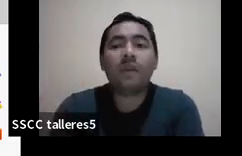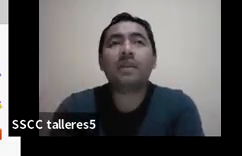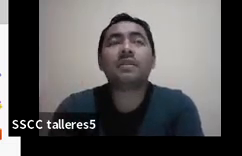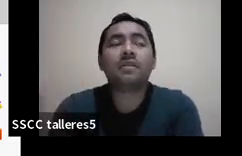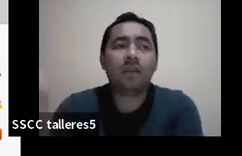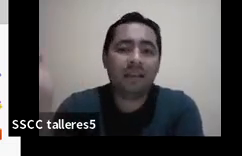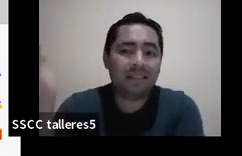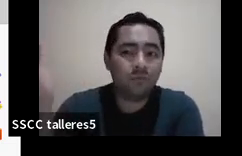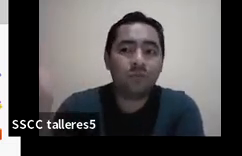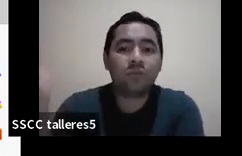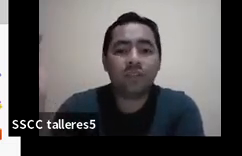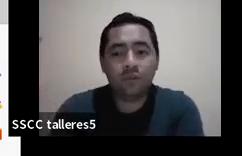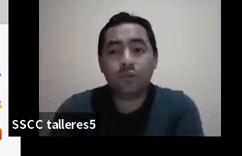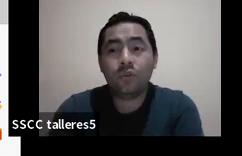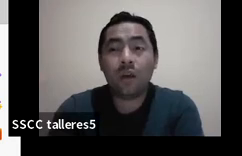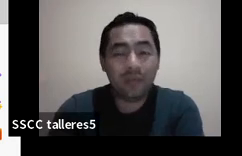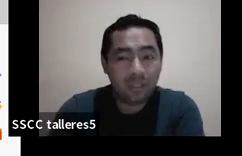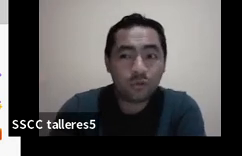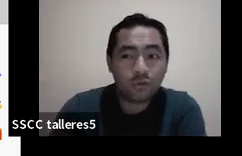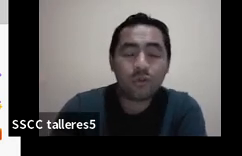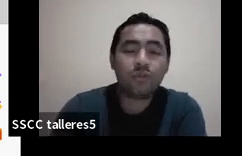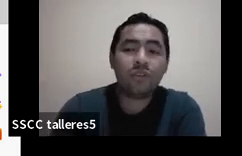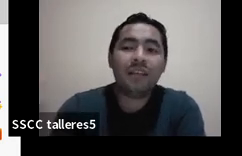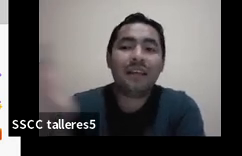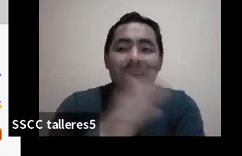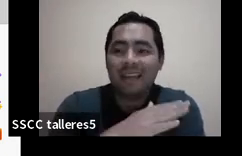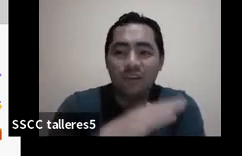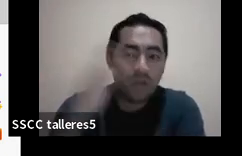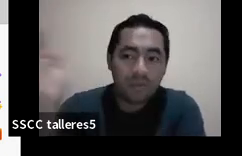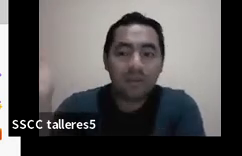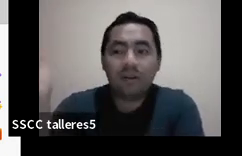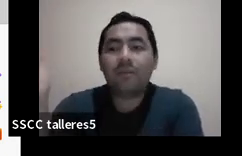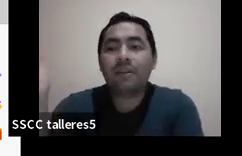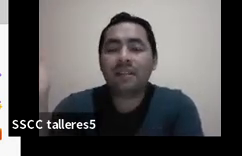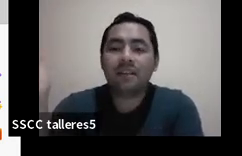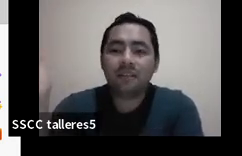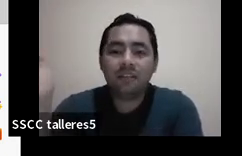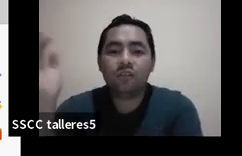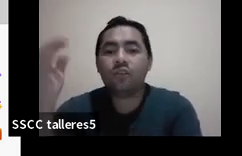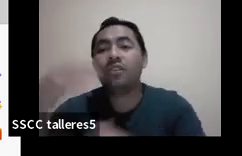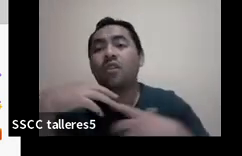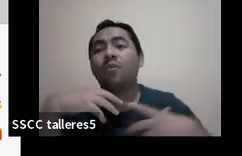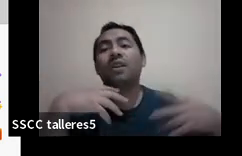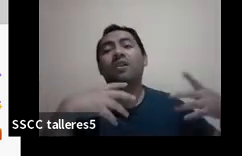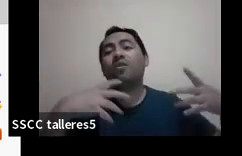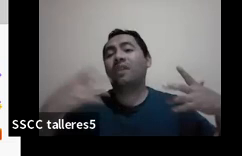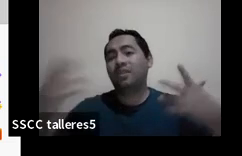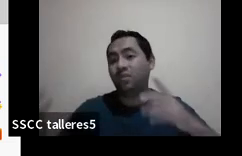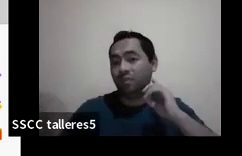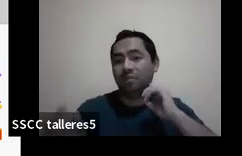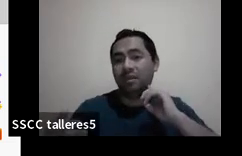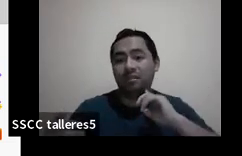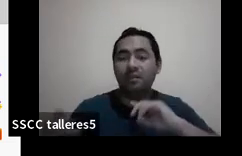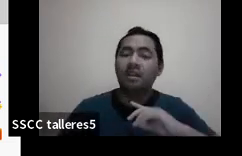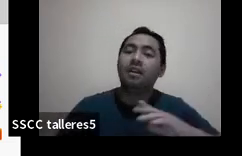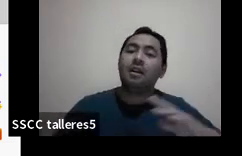adolescentes, jóvenes, hasta adultos, incluso abuelitos sordos, que nunca aprendieron lengua de señas y solo se comunican con